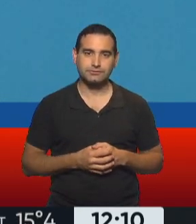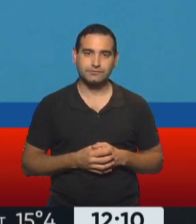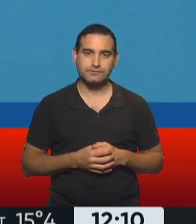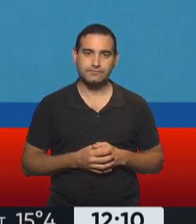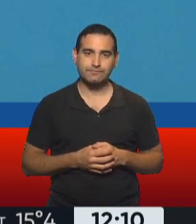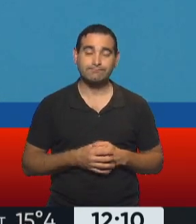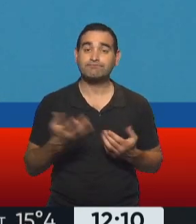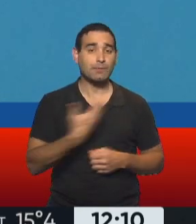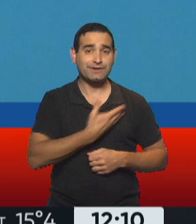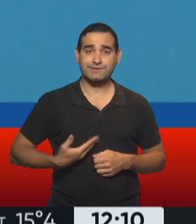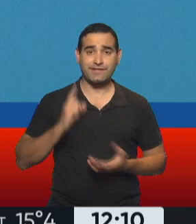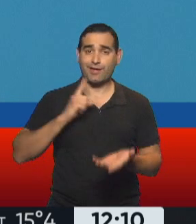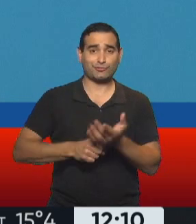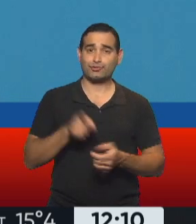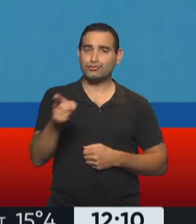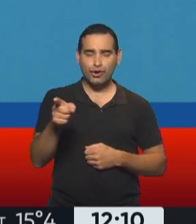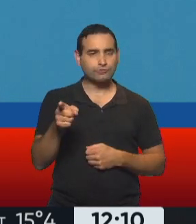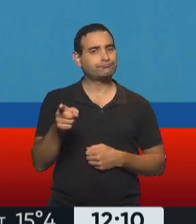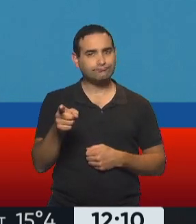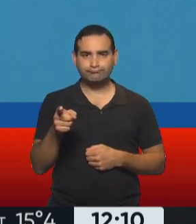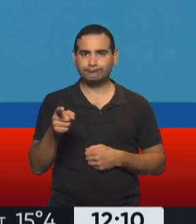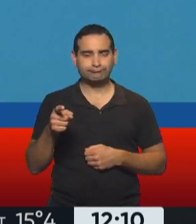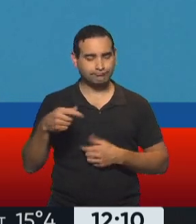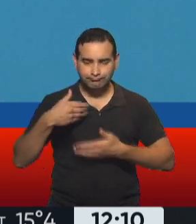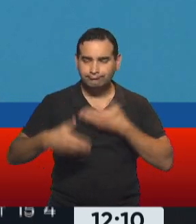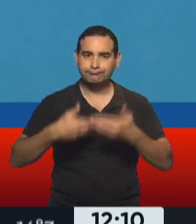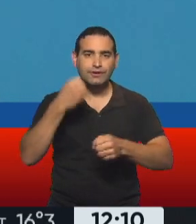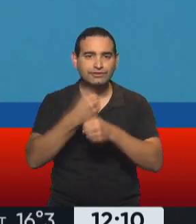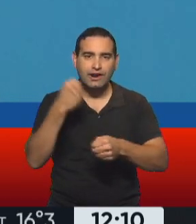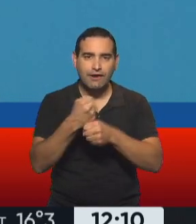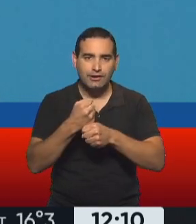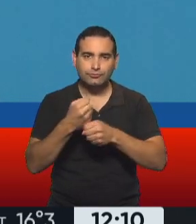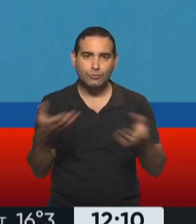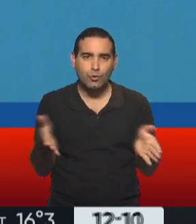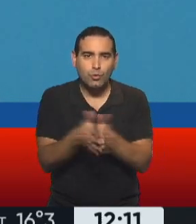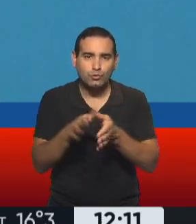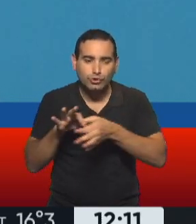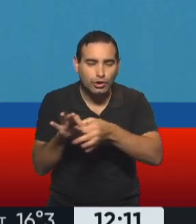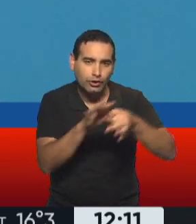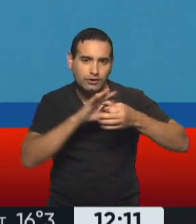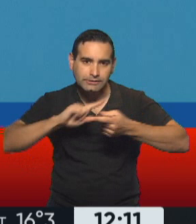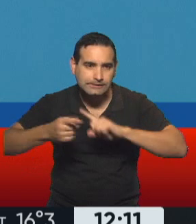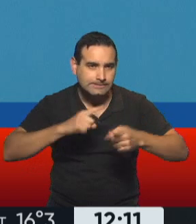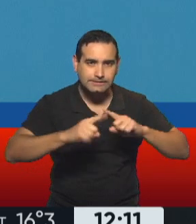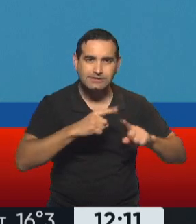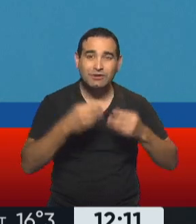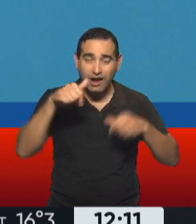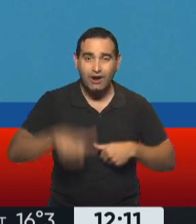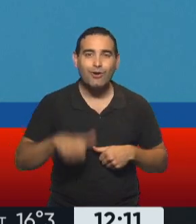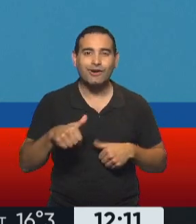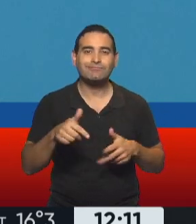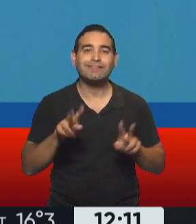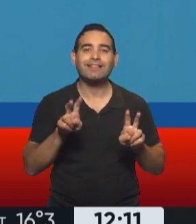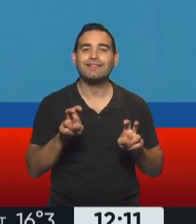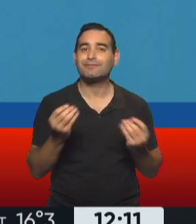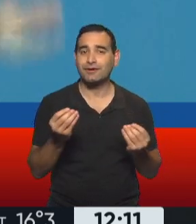Esa es la decisión del presidente, avanzar con un trabajo de coordinación, porque lo que está en discusión ahora,